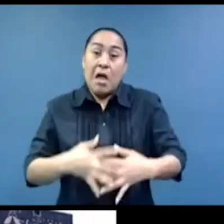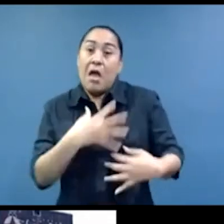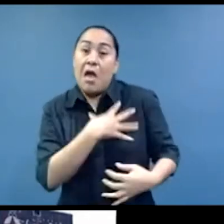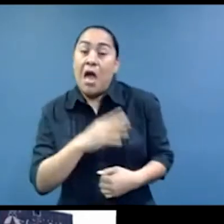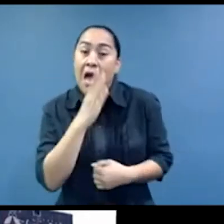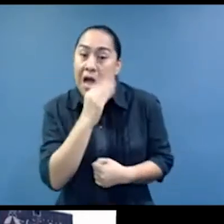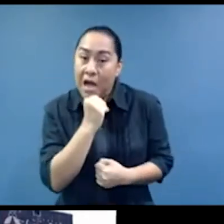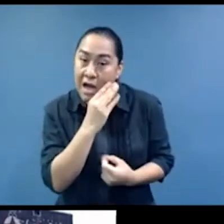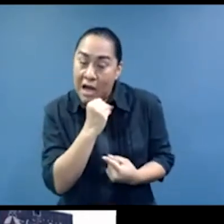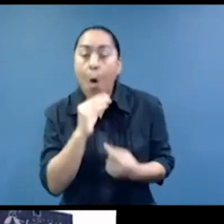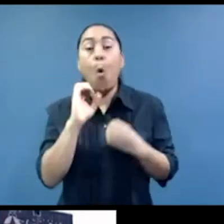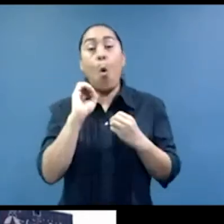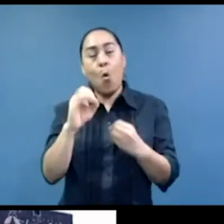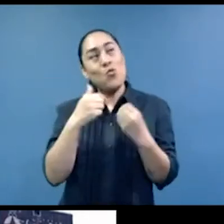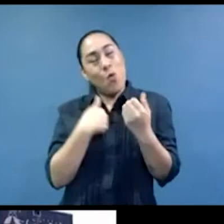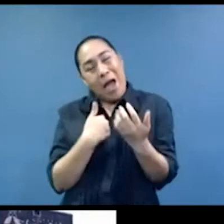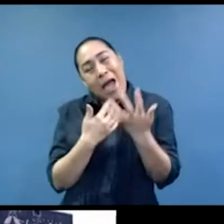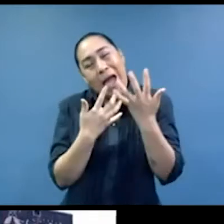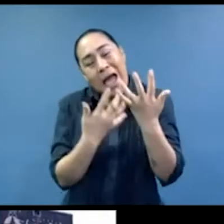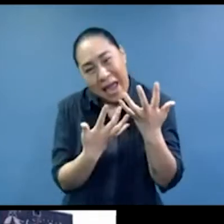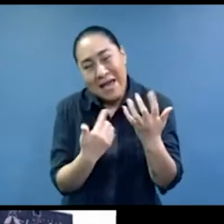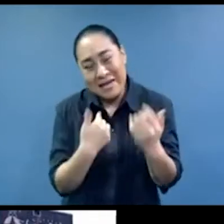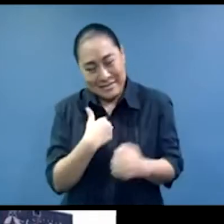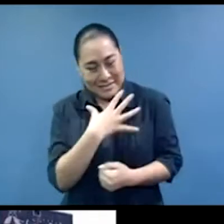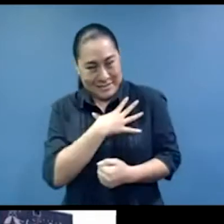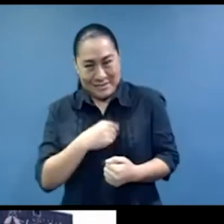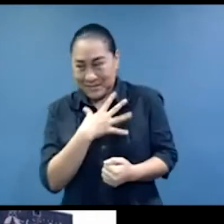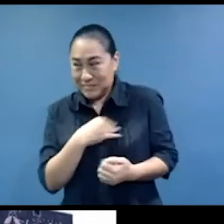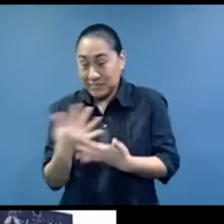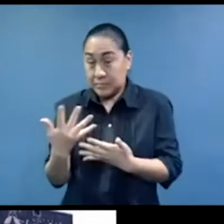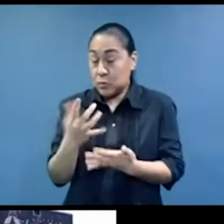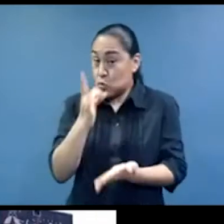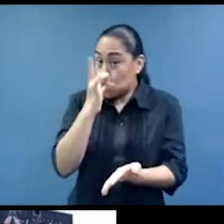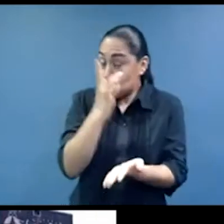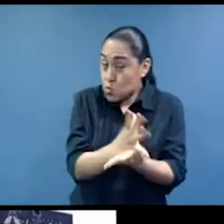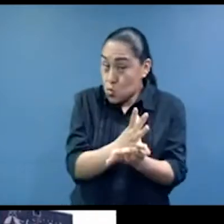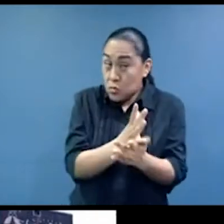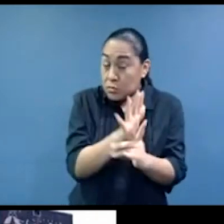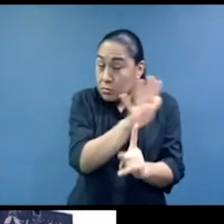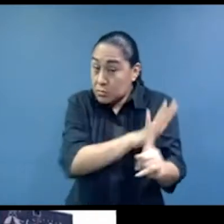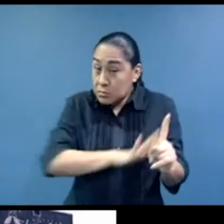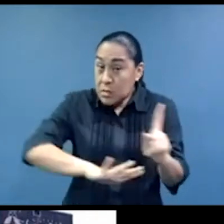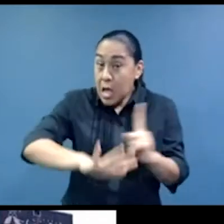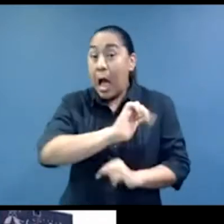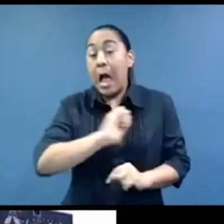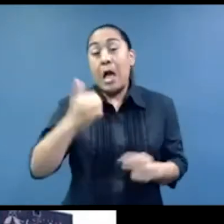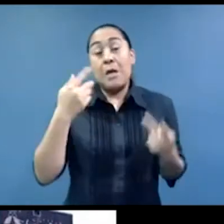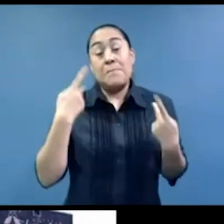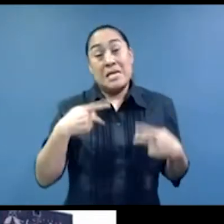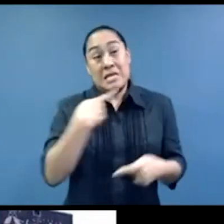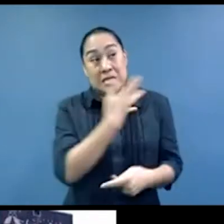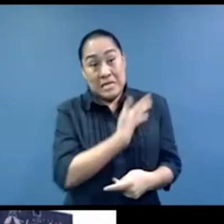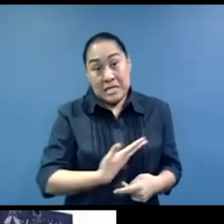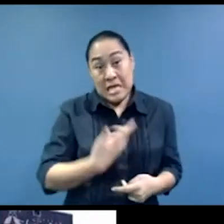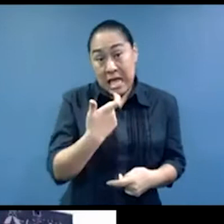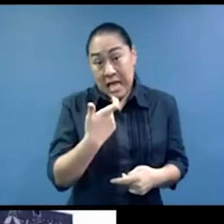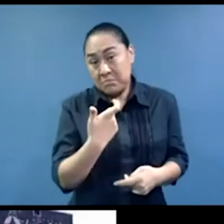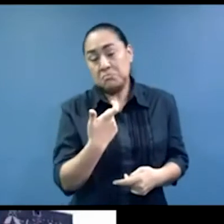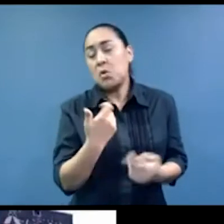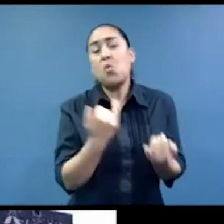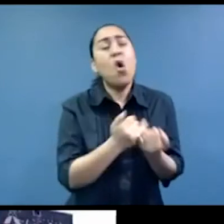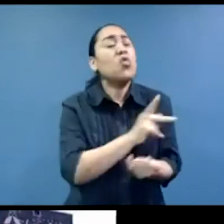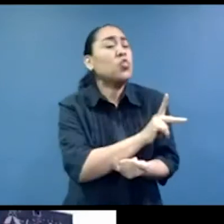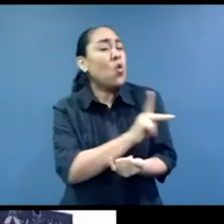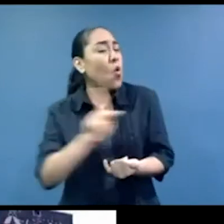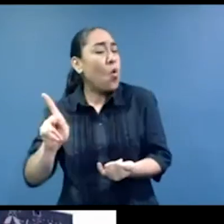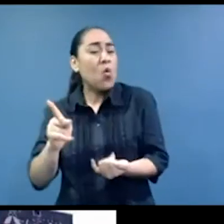hablado relacional, no son exclusivas de las personas que tienen dinero, ¿no? O sea, es más, ahí hay otra